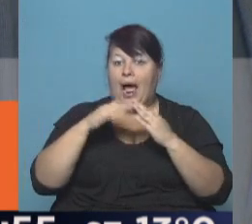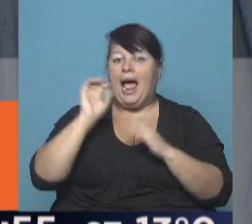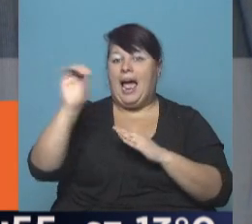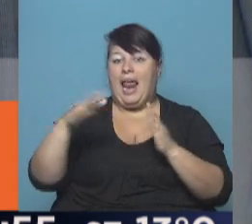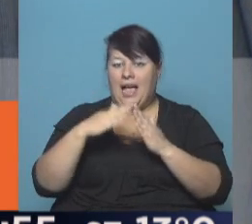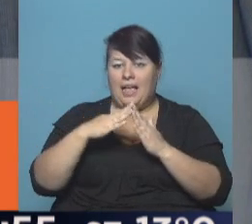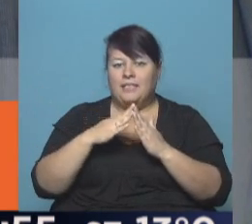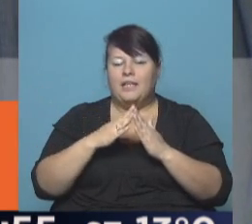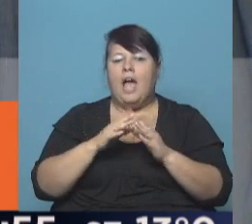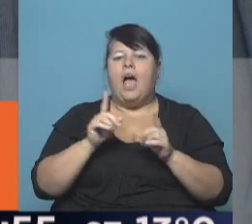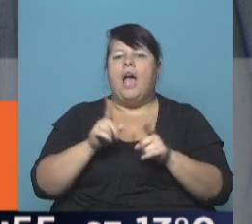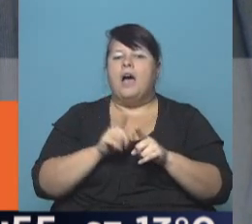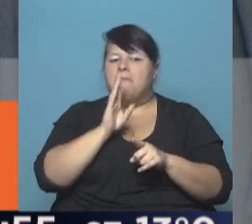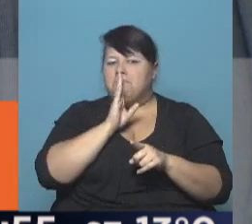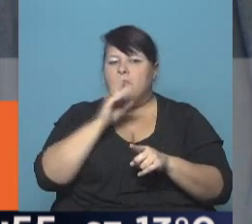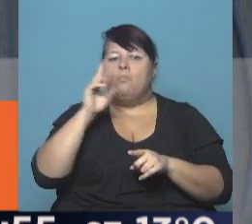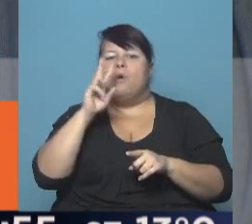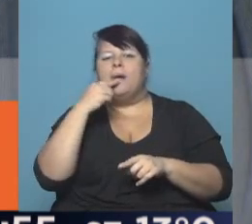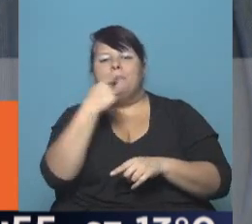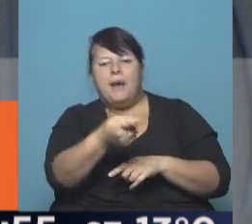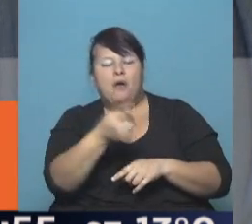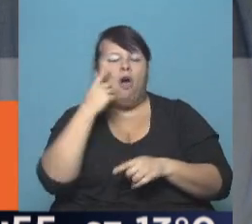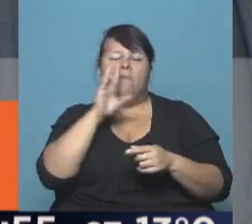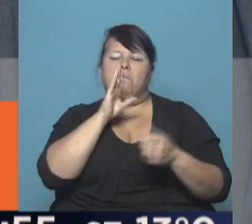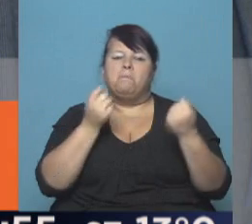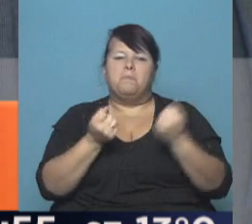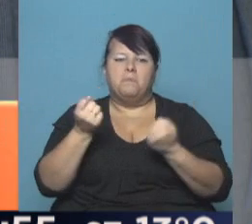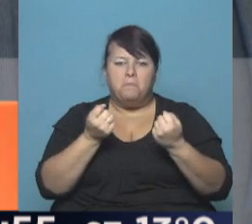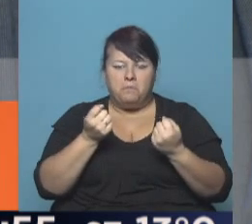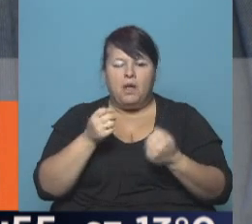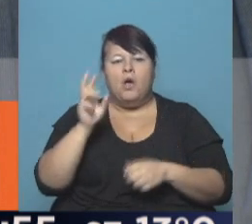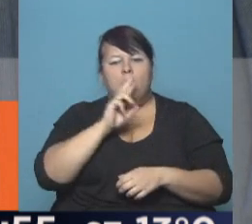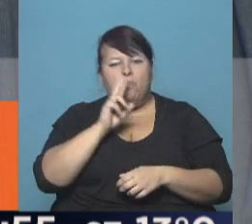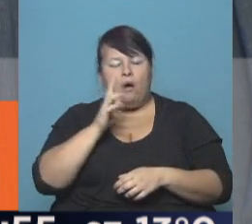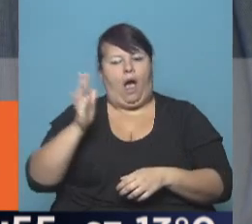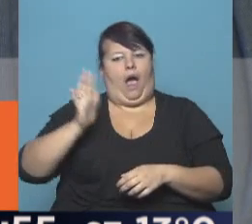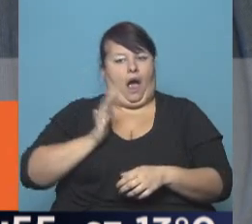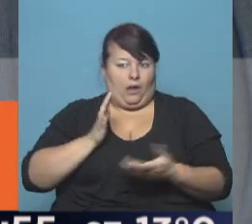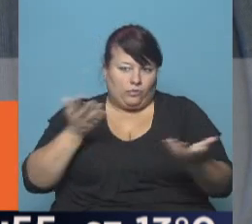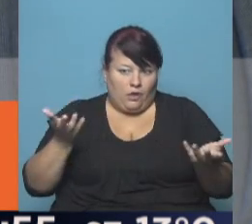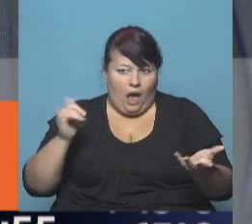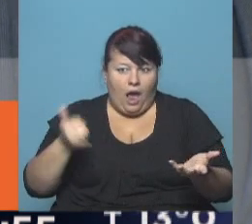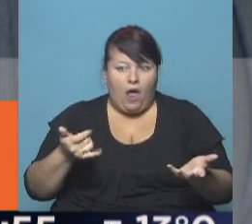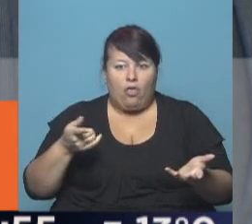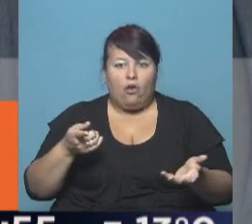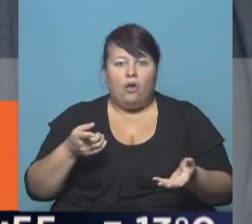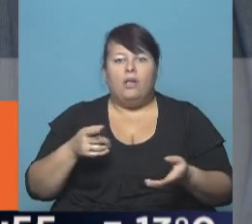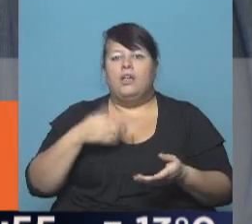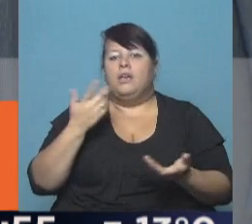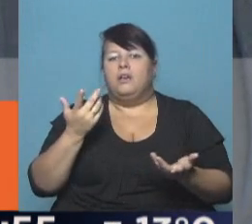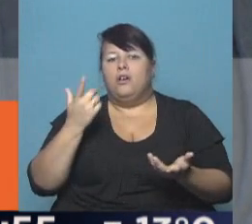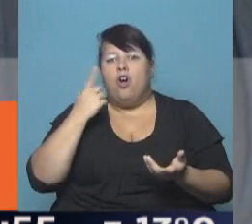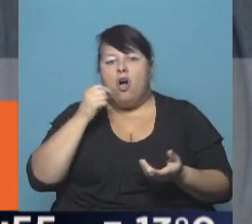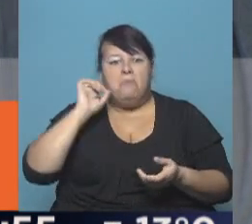casa no respondió a sus directivas esta chica se asustó por supuesto y al no